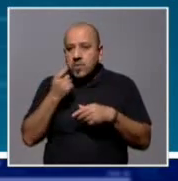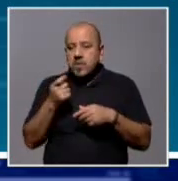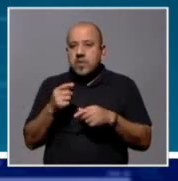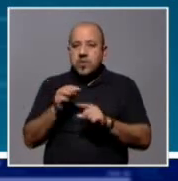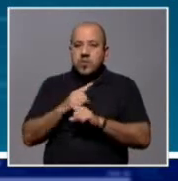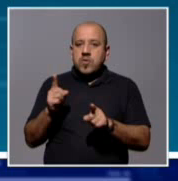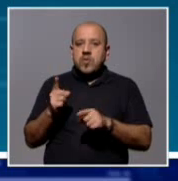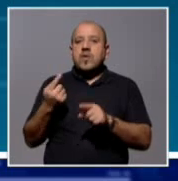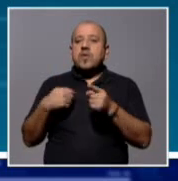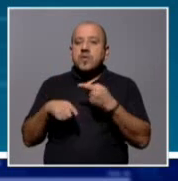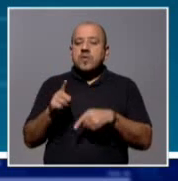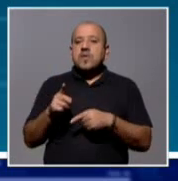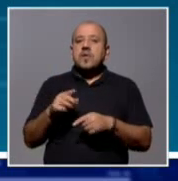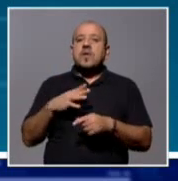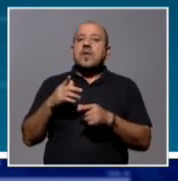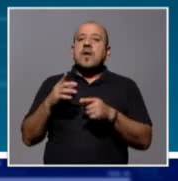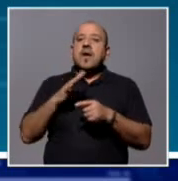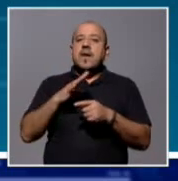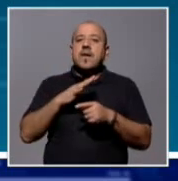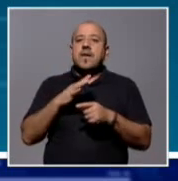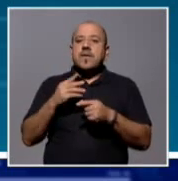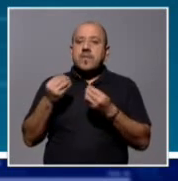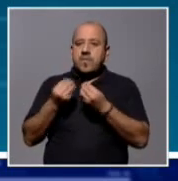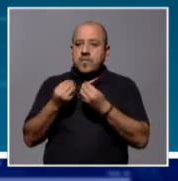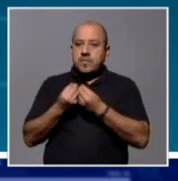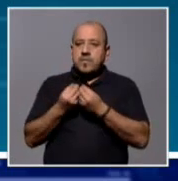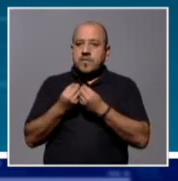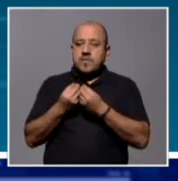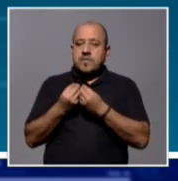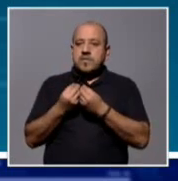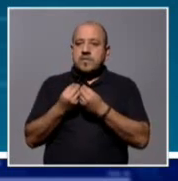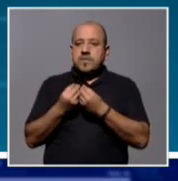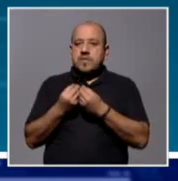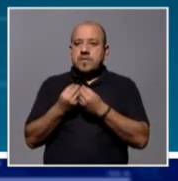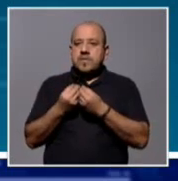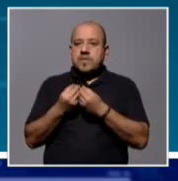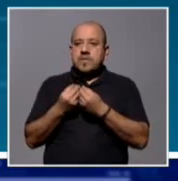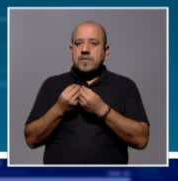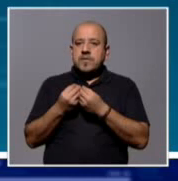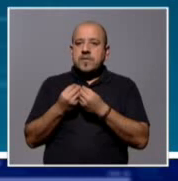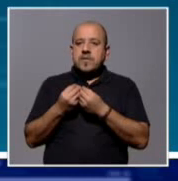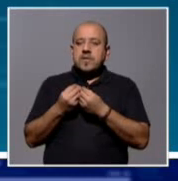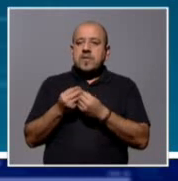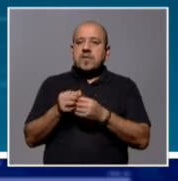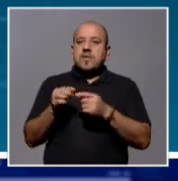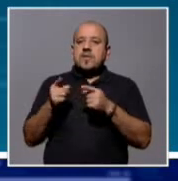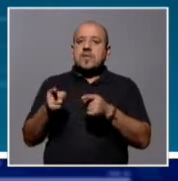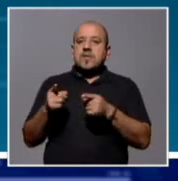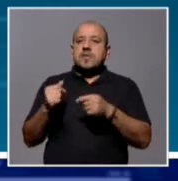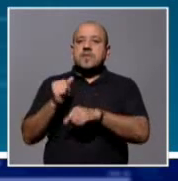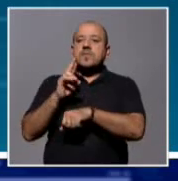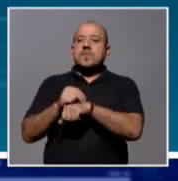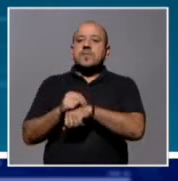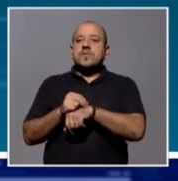tanto, entonces es muy popular y es muy, lo utilizan como una herramienta para